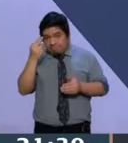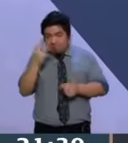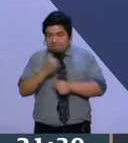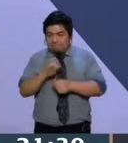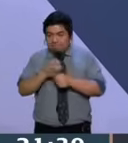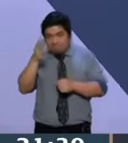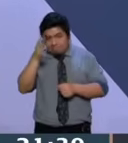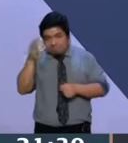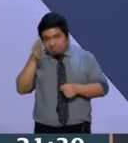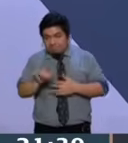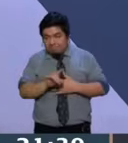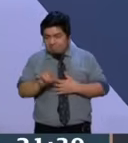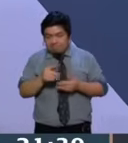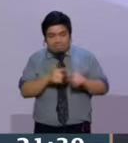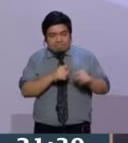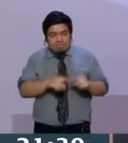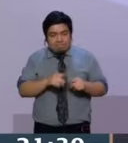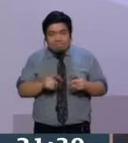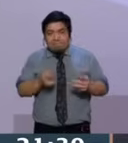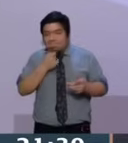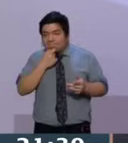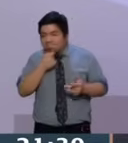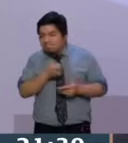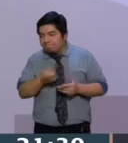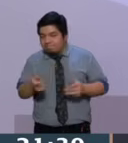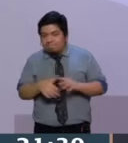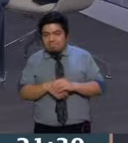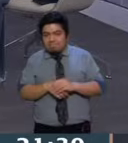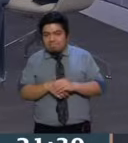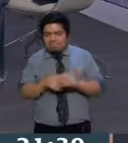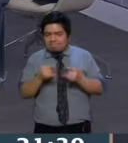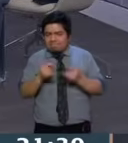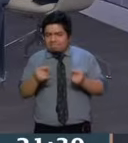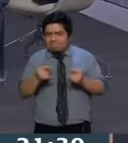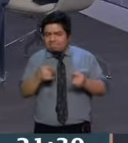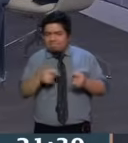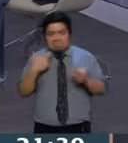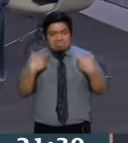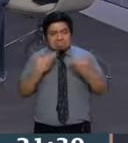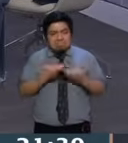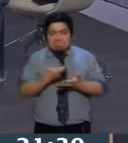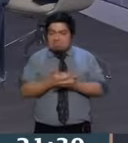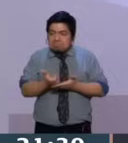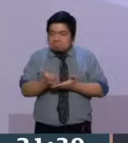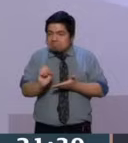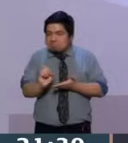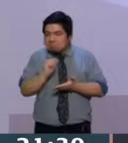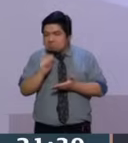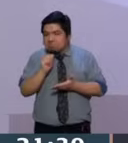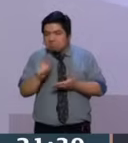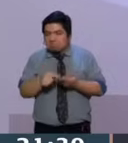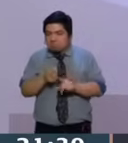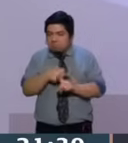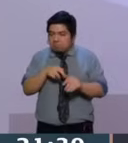acaban de contar 100% de las estancias la universidad infantiles. de la ¿De qué tercera edad, hablas? me acaban de contar una historia en que los maestros no les pagan. Tienen la que está ahí a la vuelta